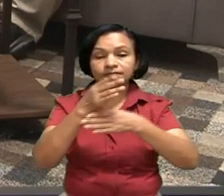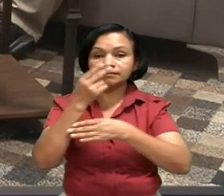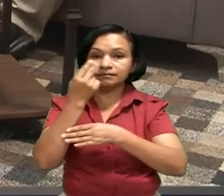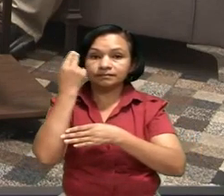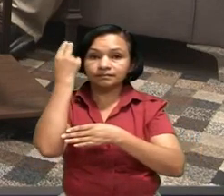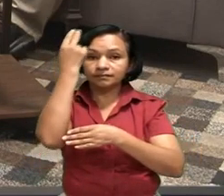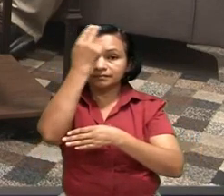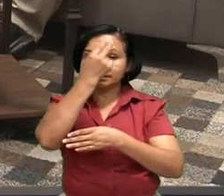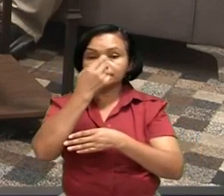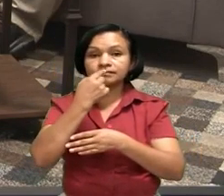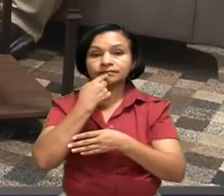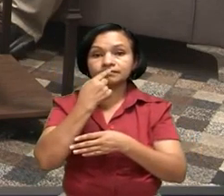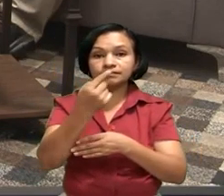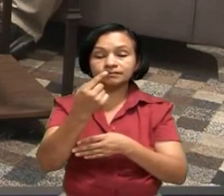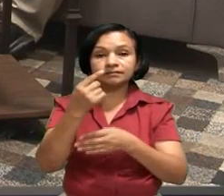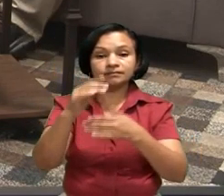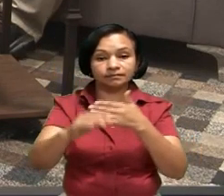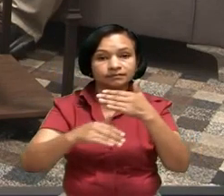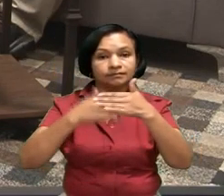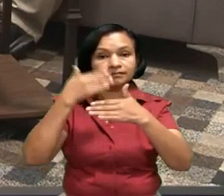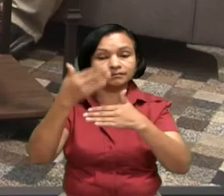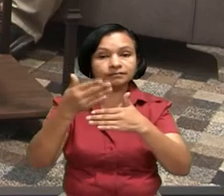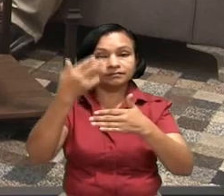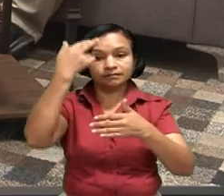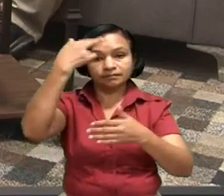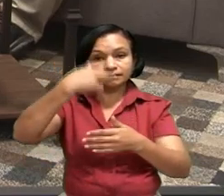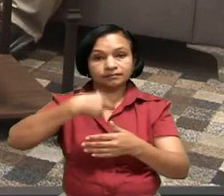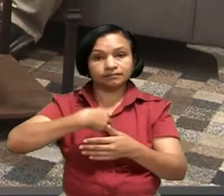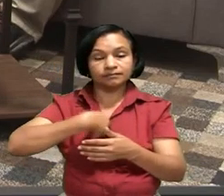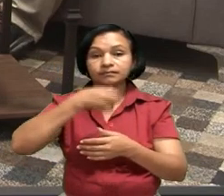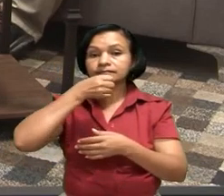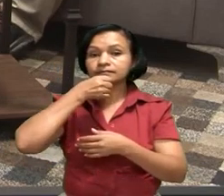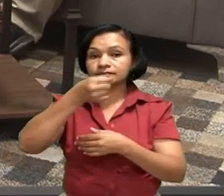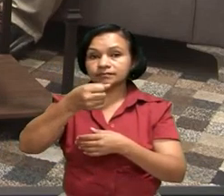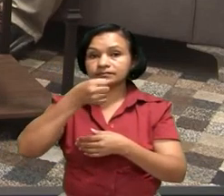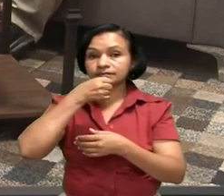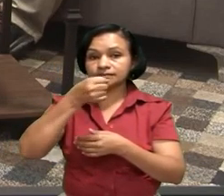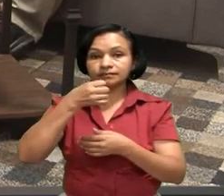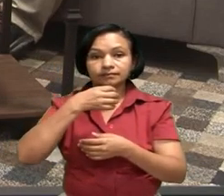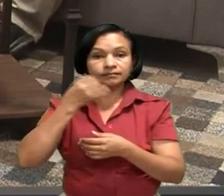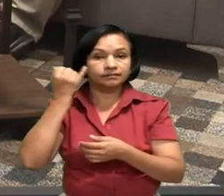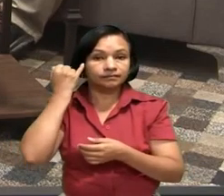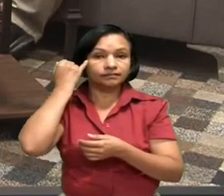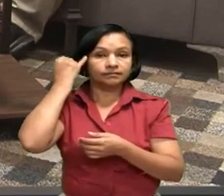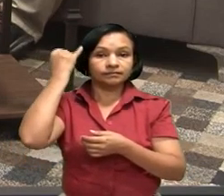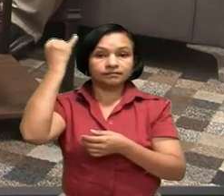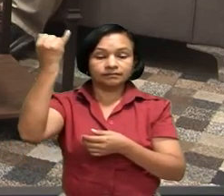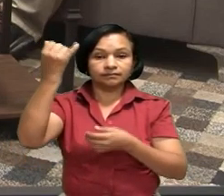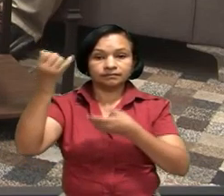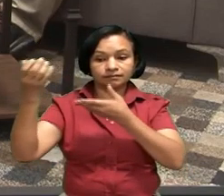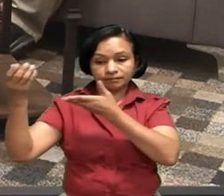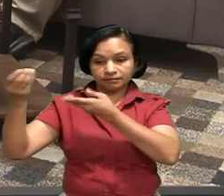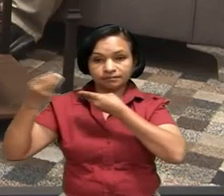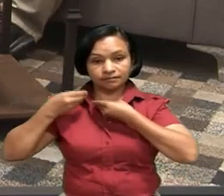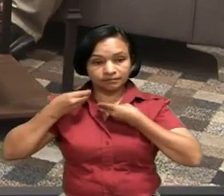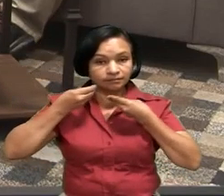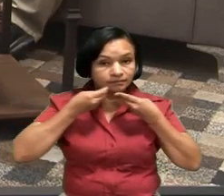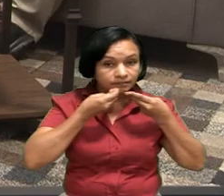quiero recalcar este punto al volver a la responsabilidad periodística a partir de opiniones y transmisores a su vez o